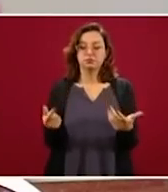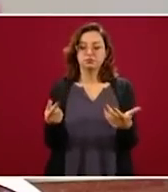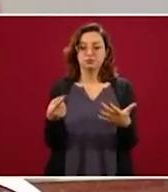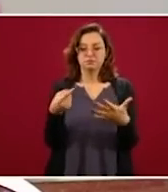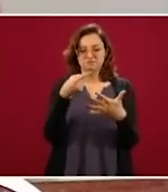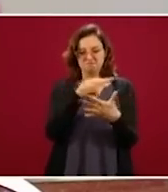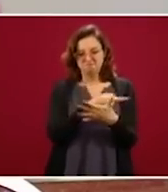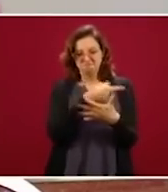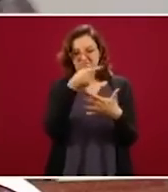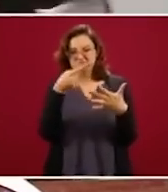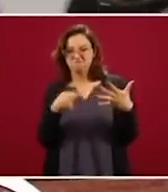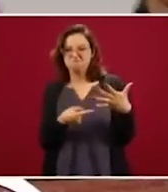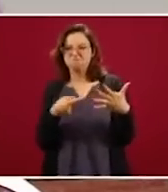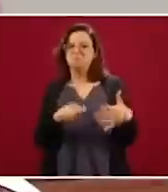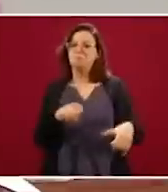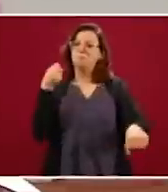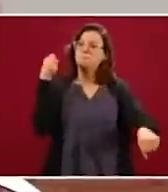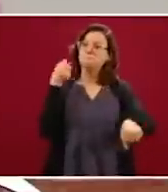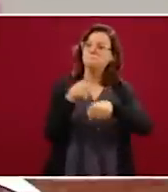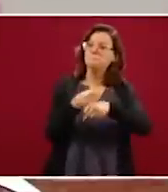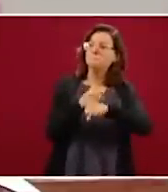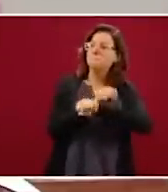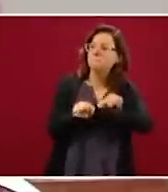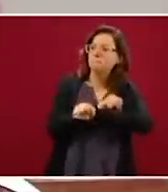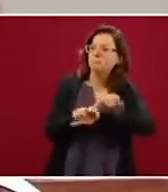un efecto